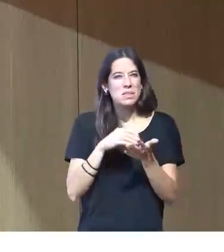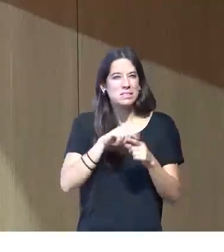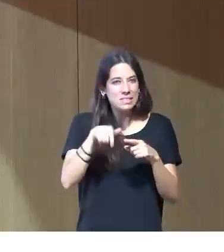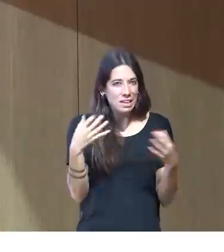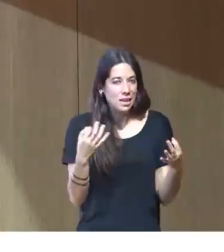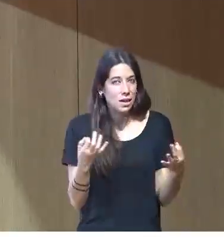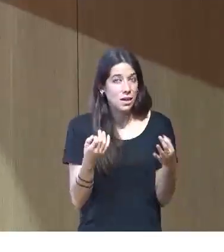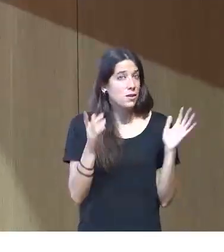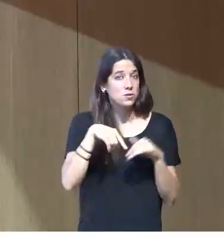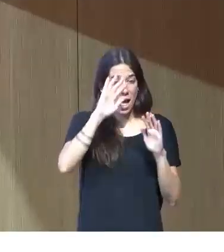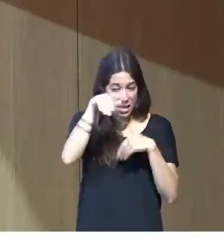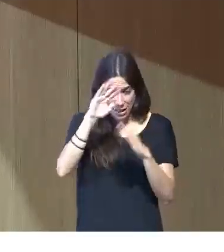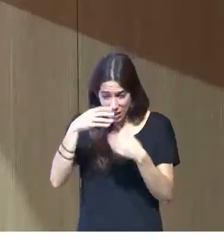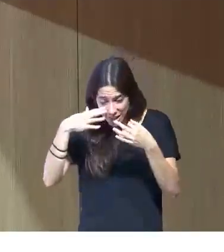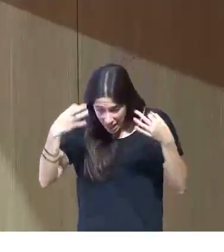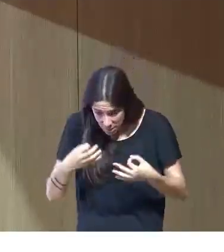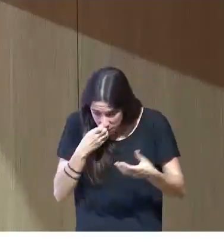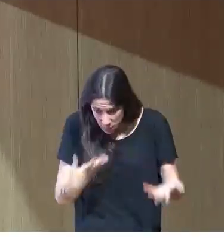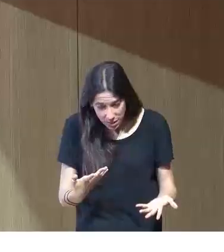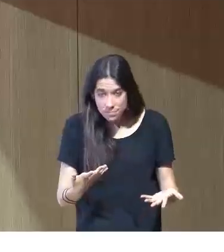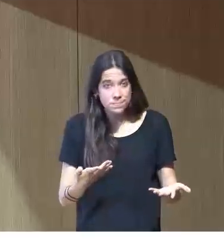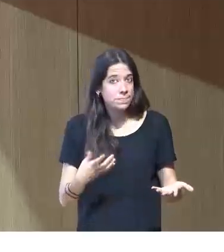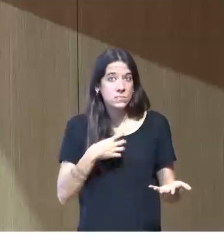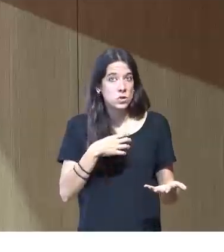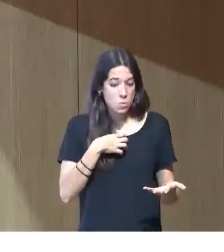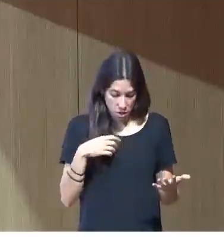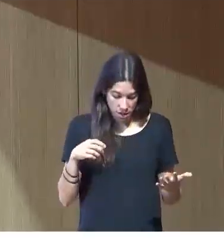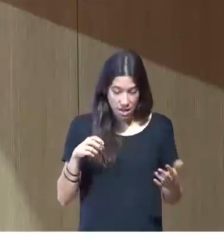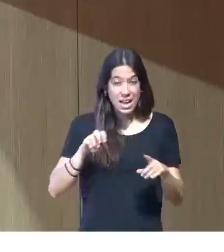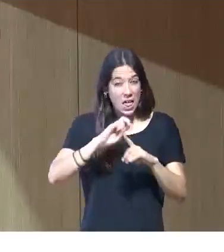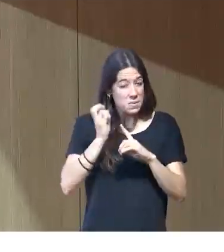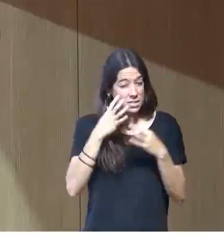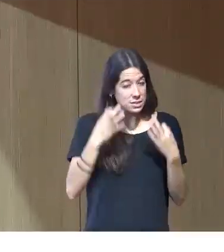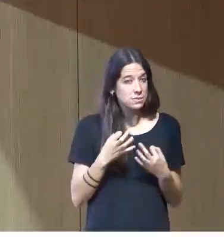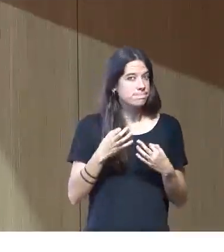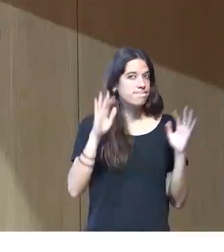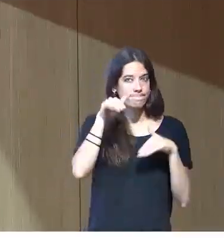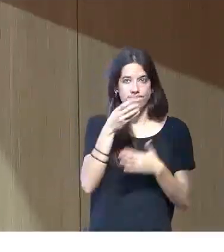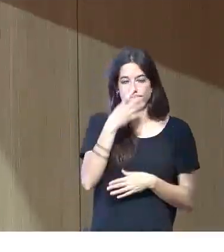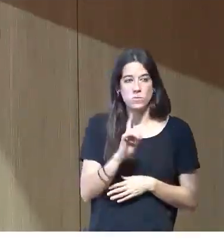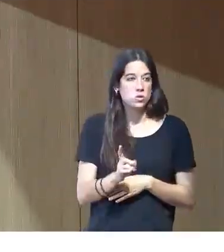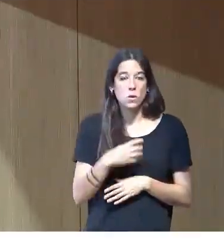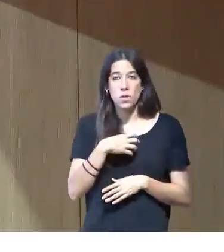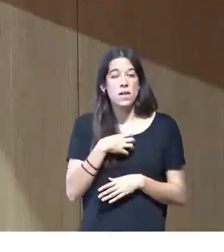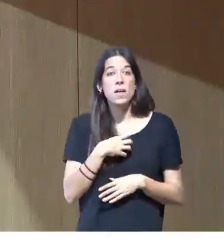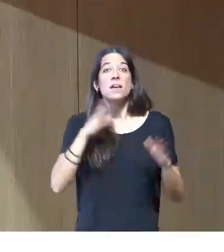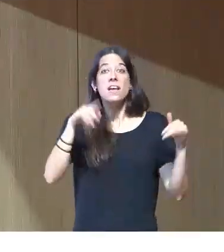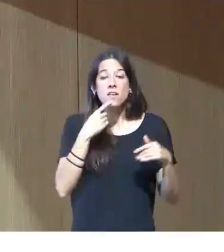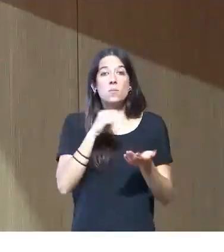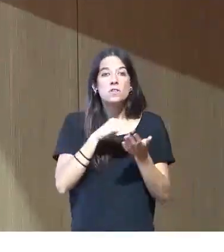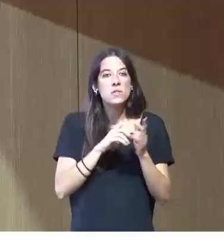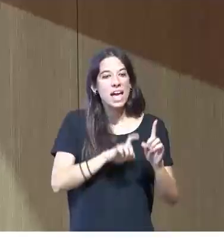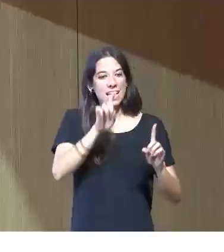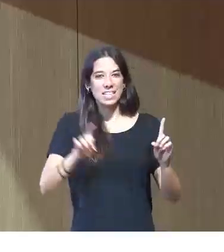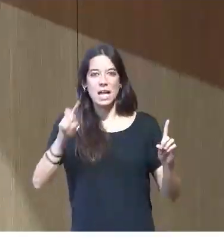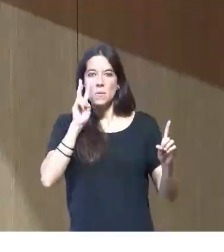ocurre es que no podemos atender realmente la diversidad del problema y al final nos desaparece gente las estadísticas no